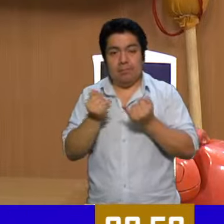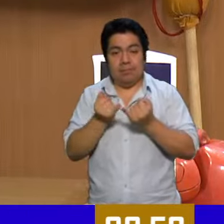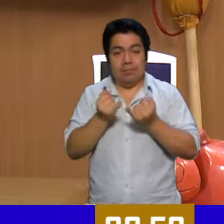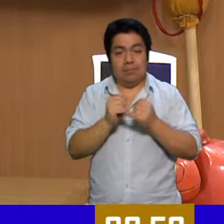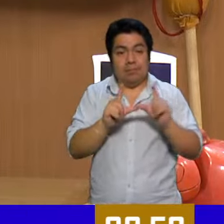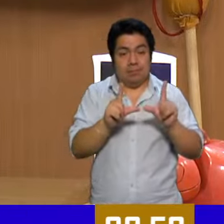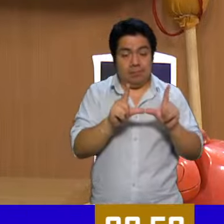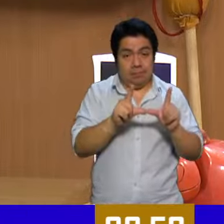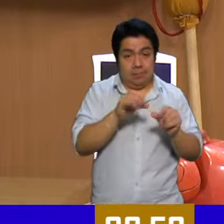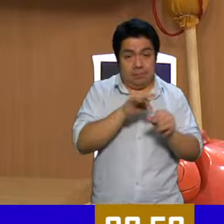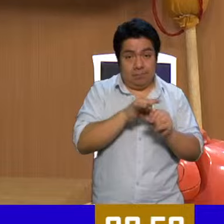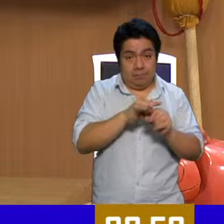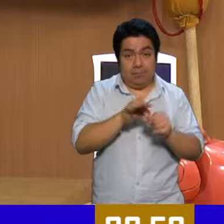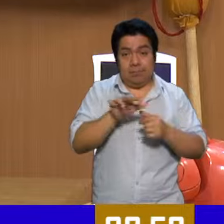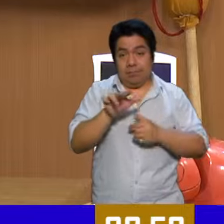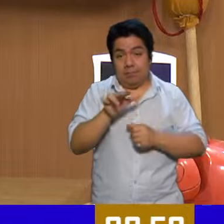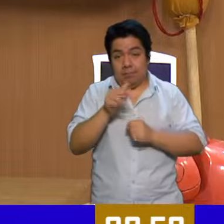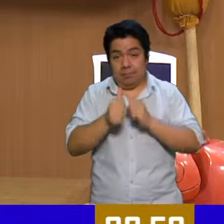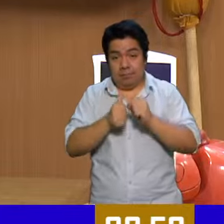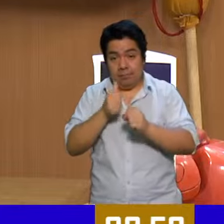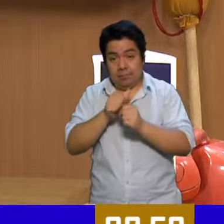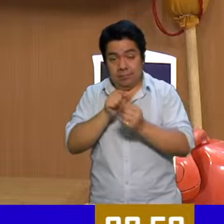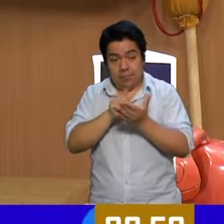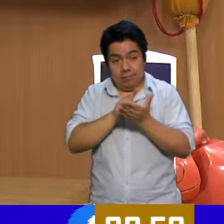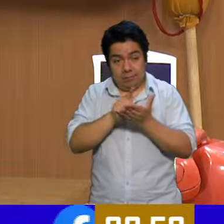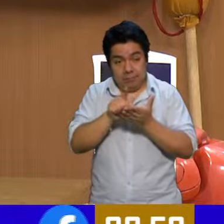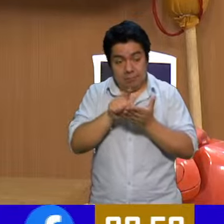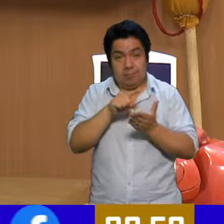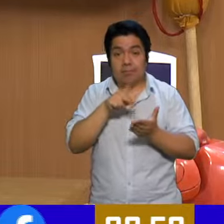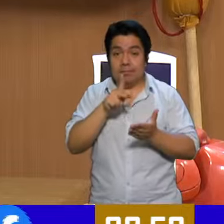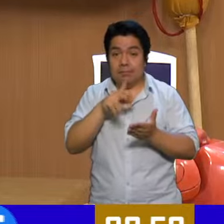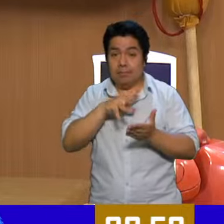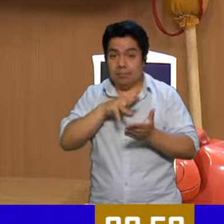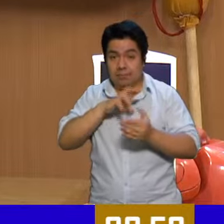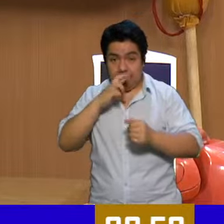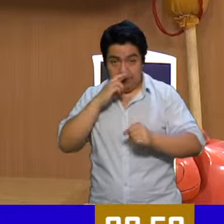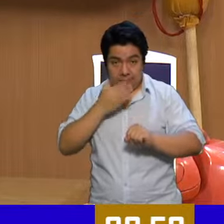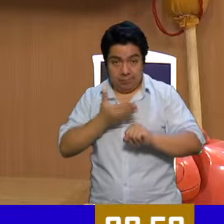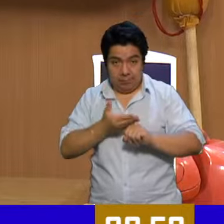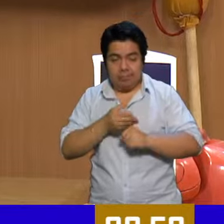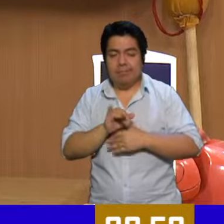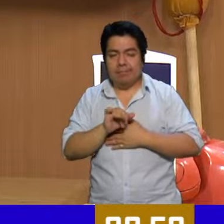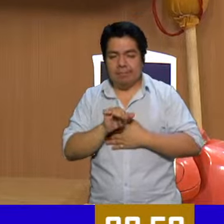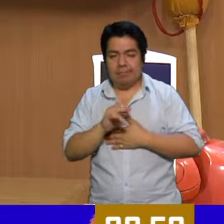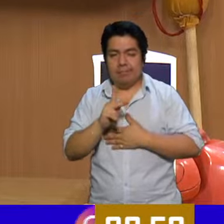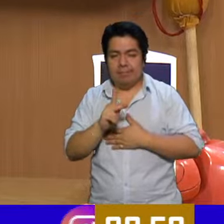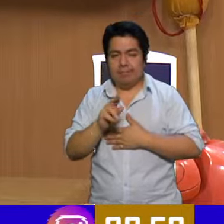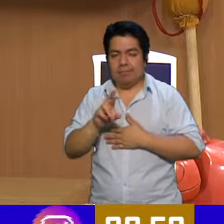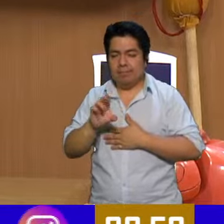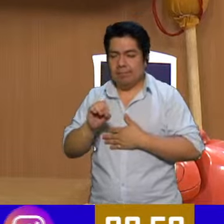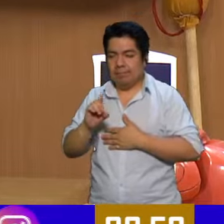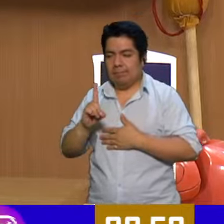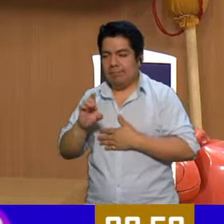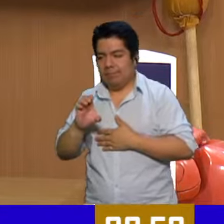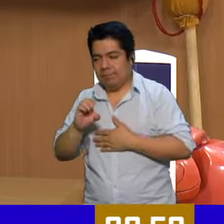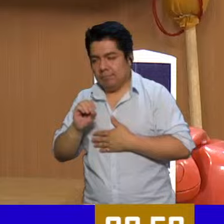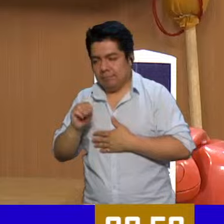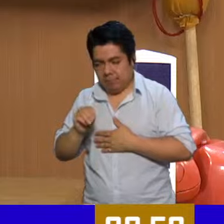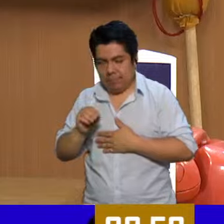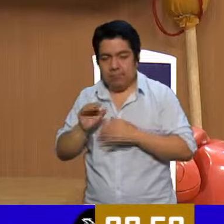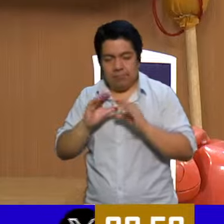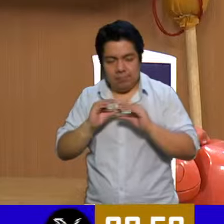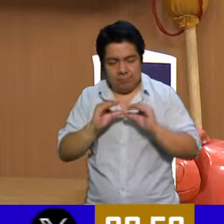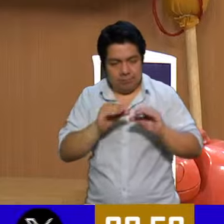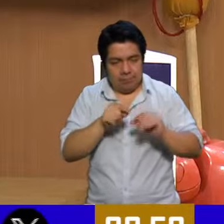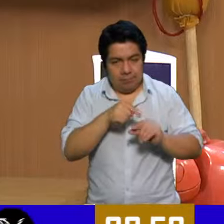credencial de elector. La mayoría de edad vienen con derechos, pero también con obligaciones, y la PRODECON estamos justamente para educar, para